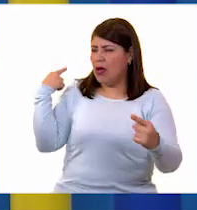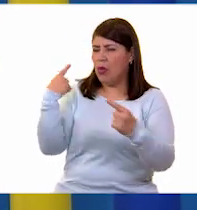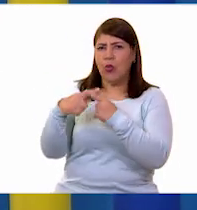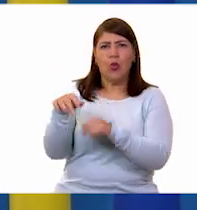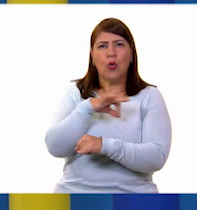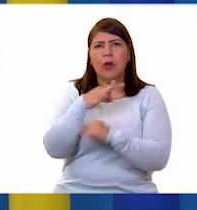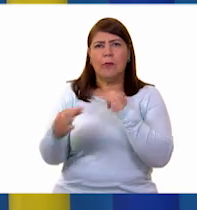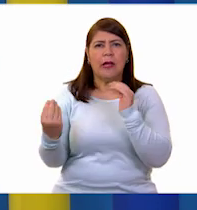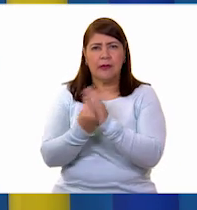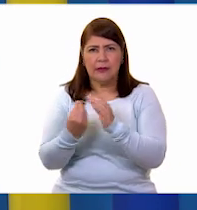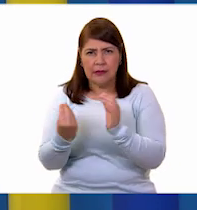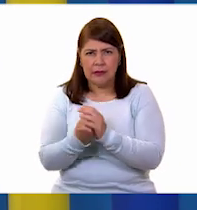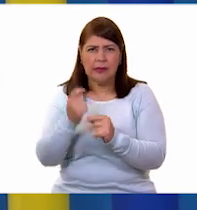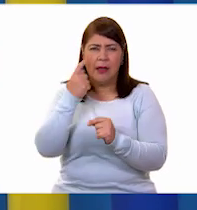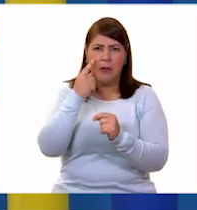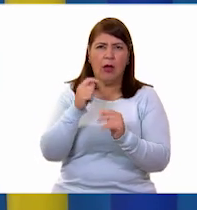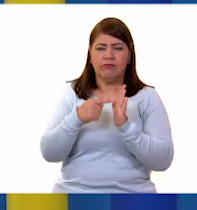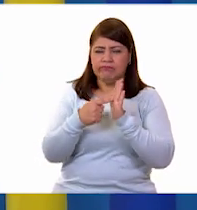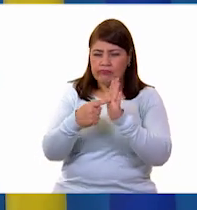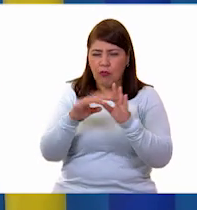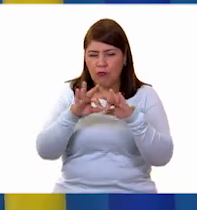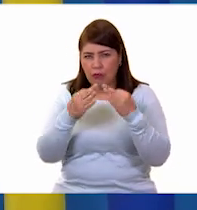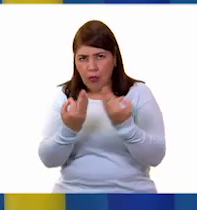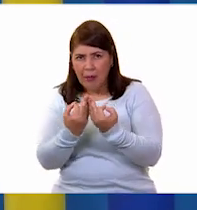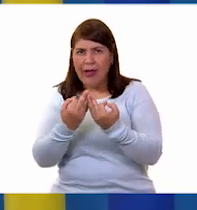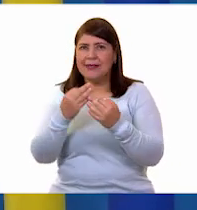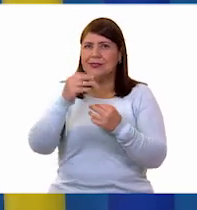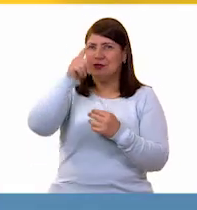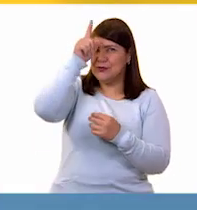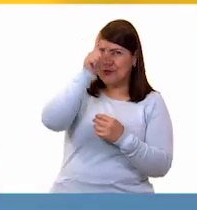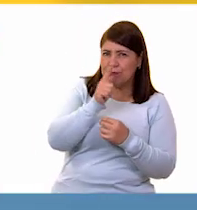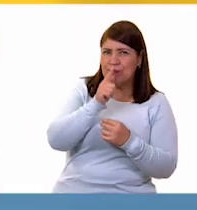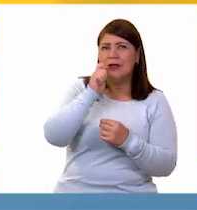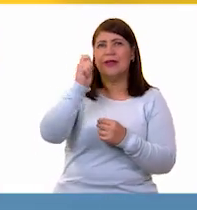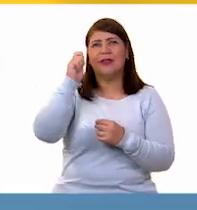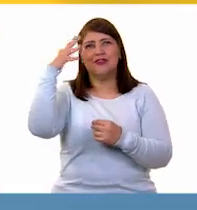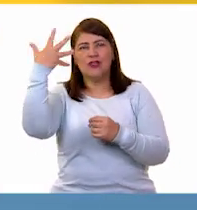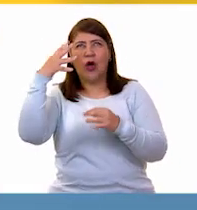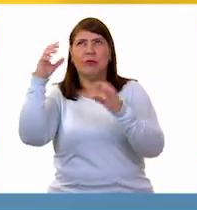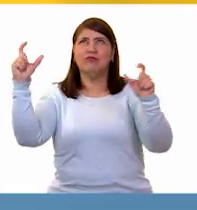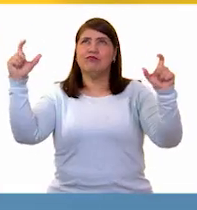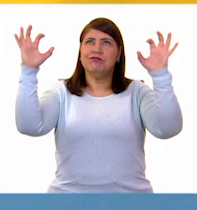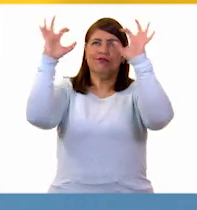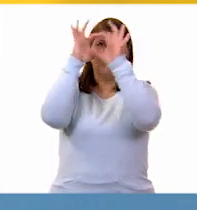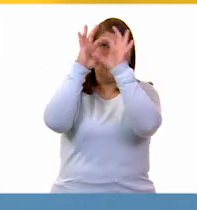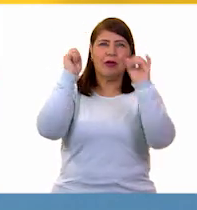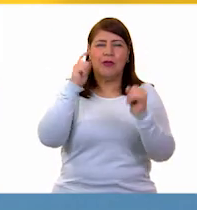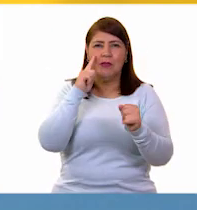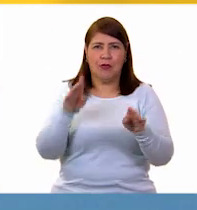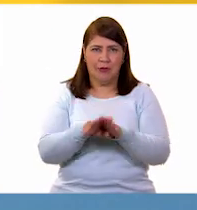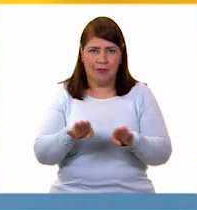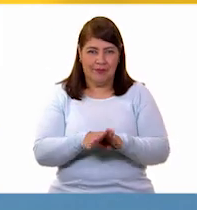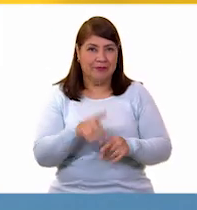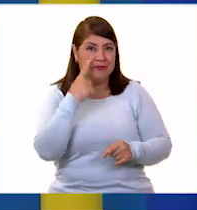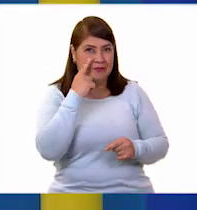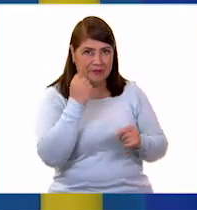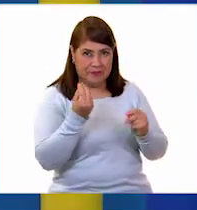y modelos de los eclipses del sol y de luna. Maestro, ¿qué le parece si empezamos ya con la